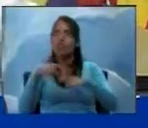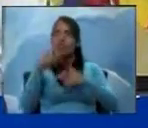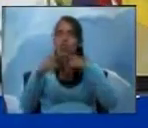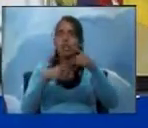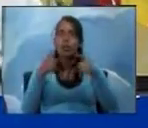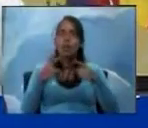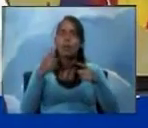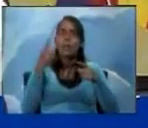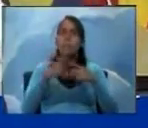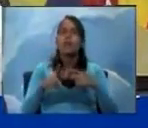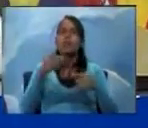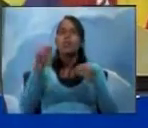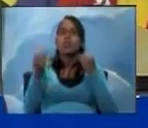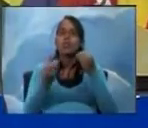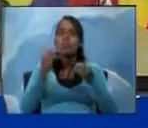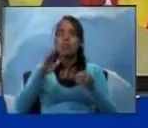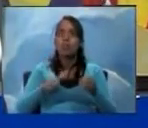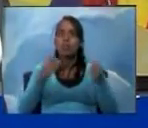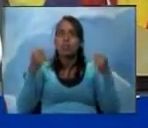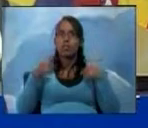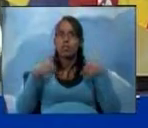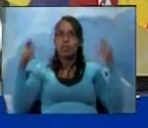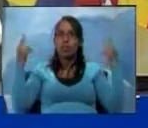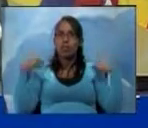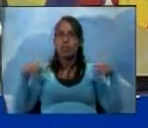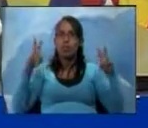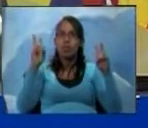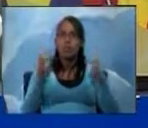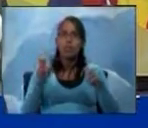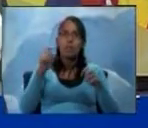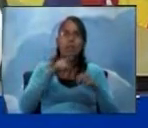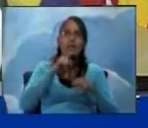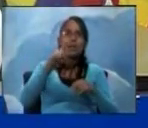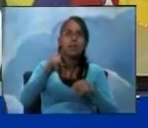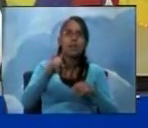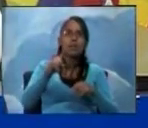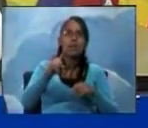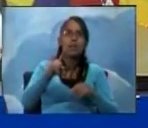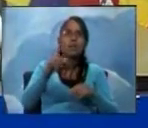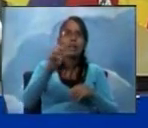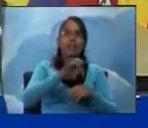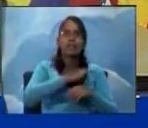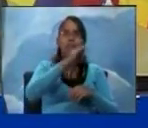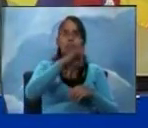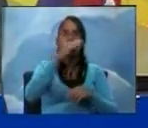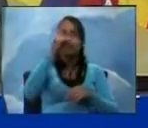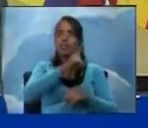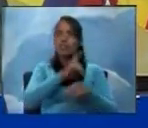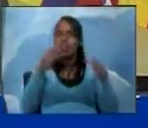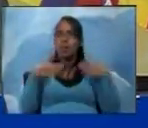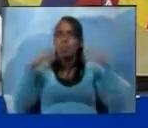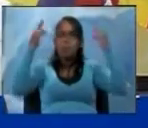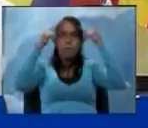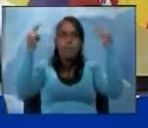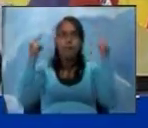pero ¿cómo puedo yo renovarme en el espíritu de mi